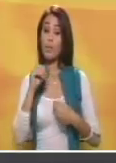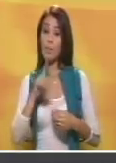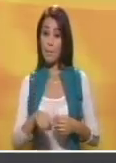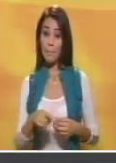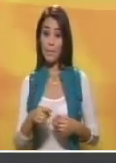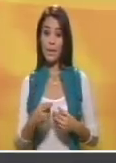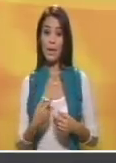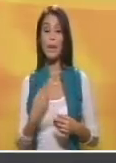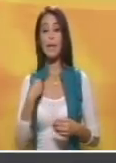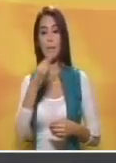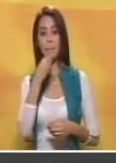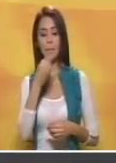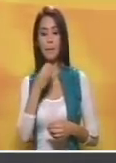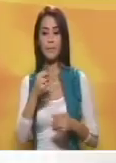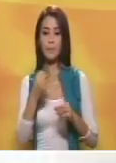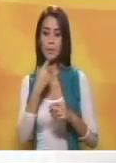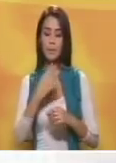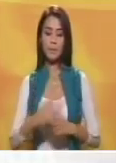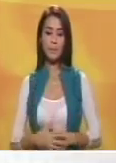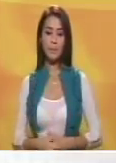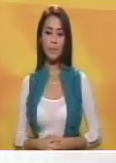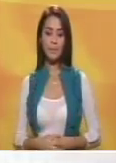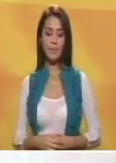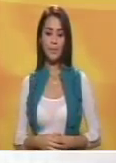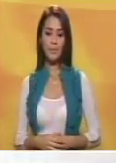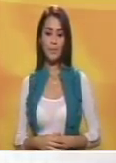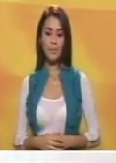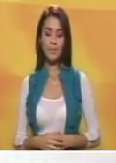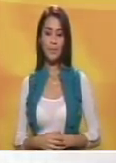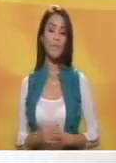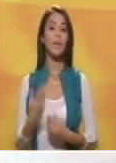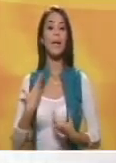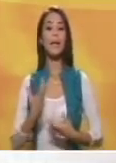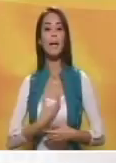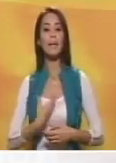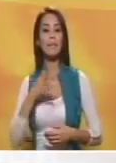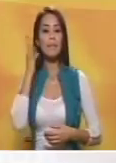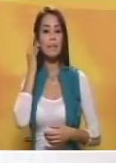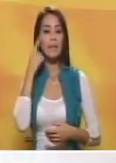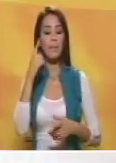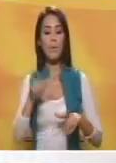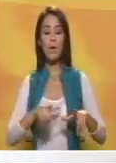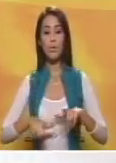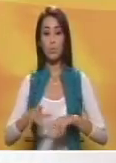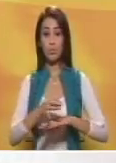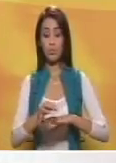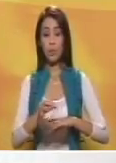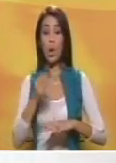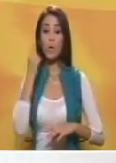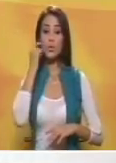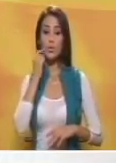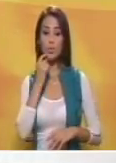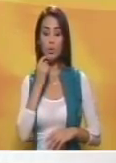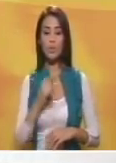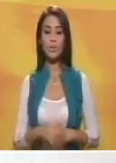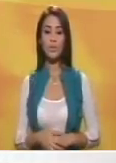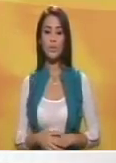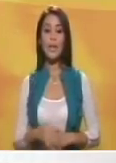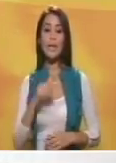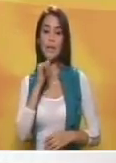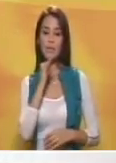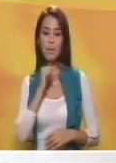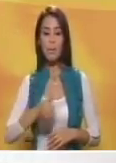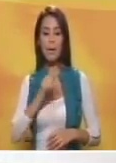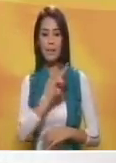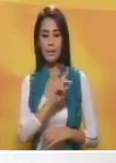acceso a alimentos y medicinas. La alcaldesa del municipio de Bermúdez del estado Sucre, Nircia Villegas, señaló que se han instalado más de